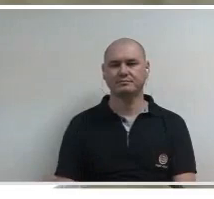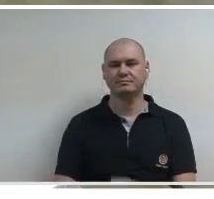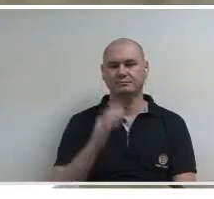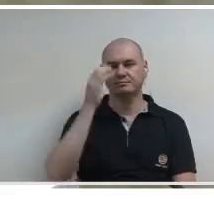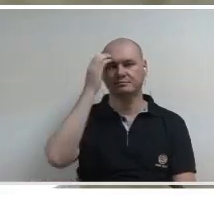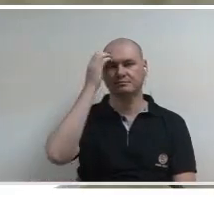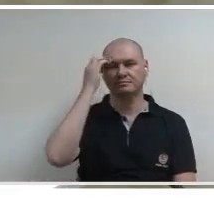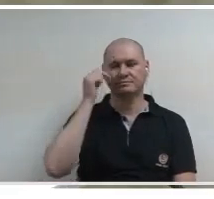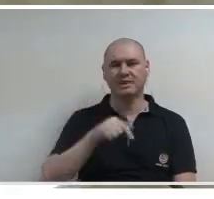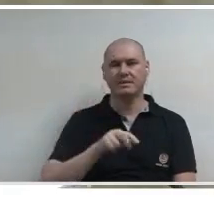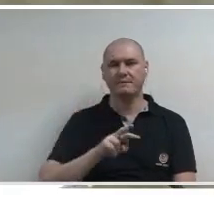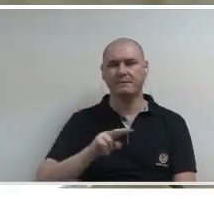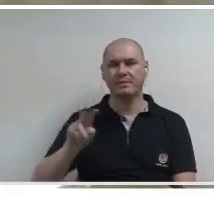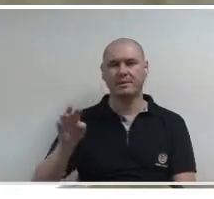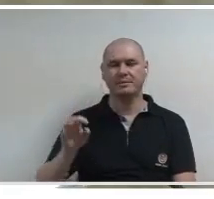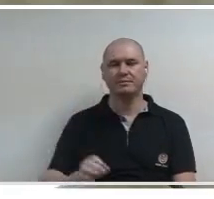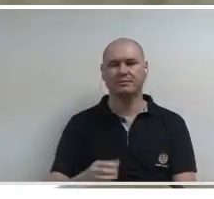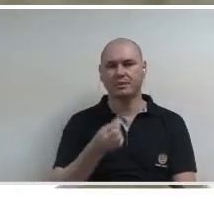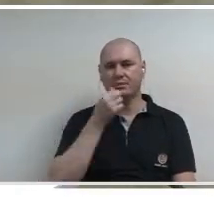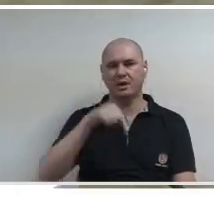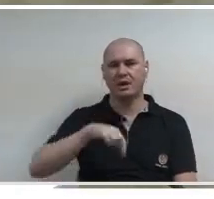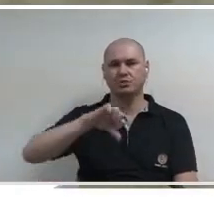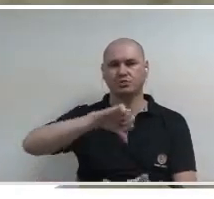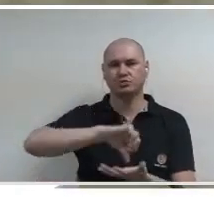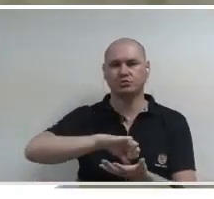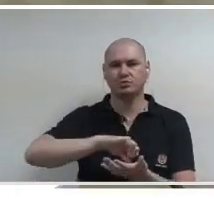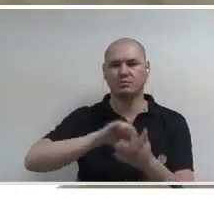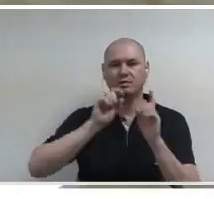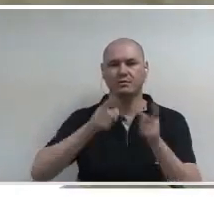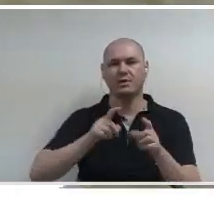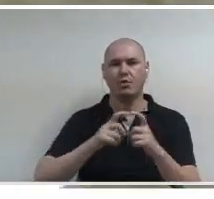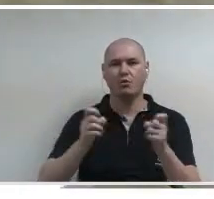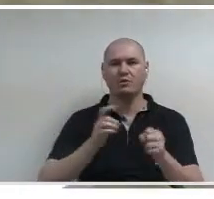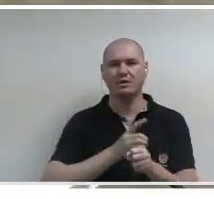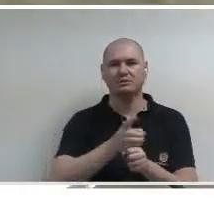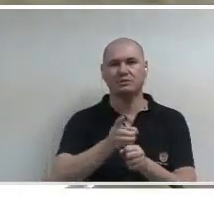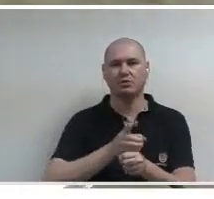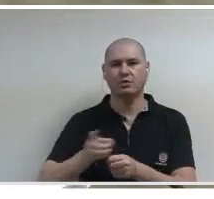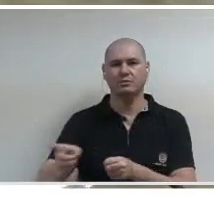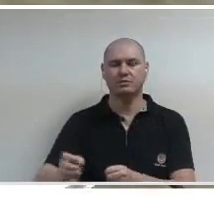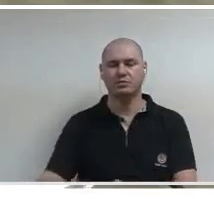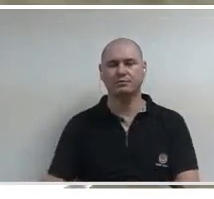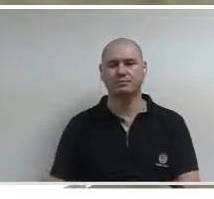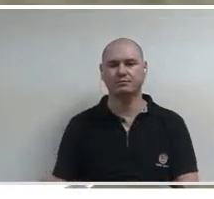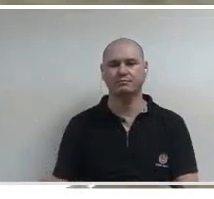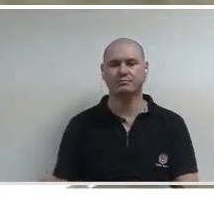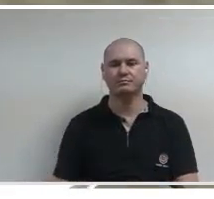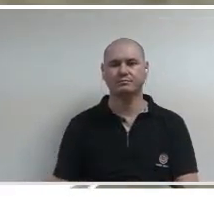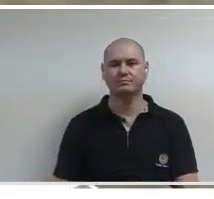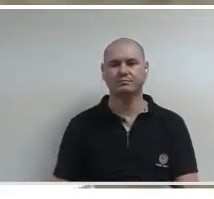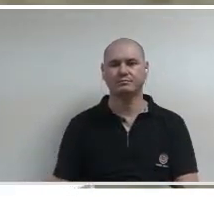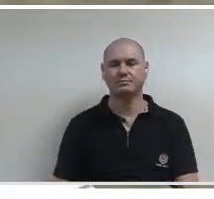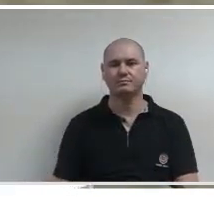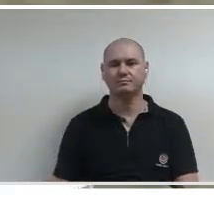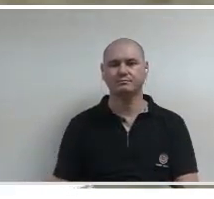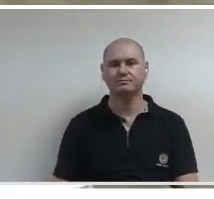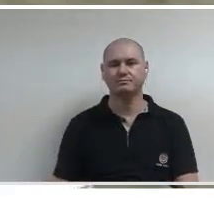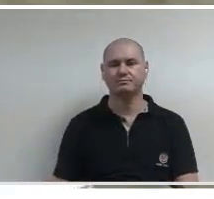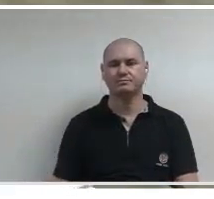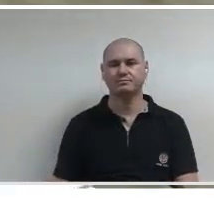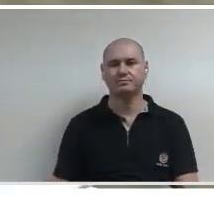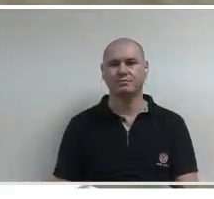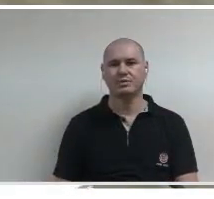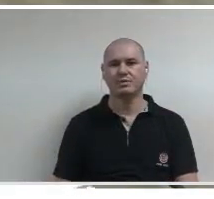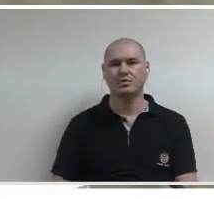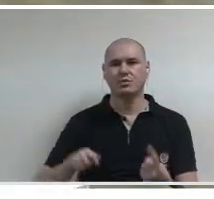que juicio oral mío, pues tuvo Juan Guaisa. Hoy Paraguay pues hasta esa va a